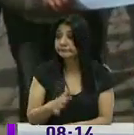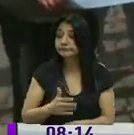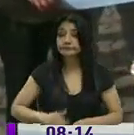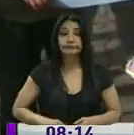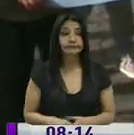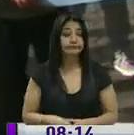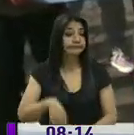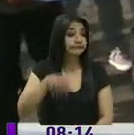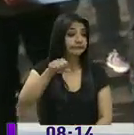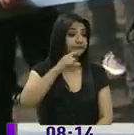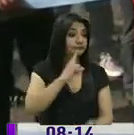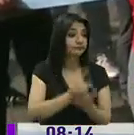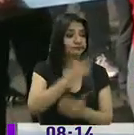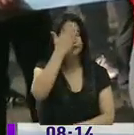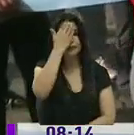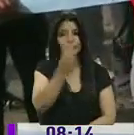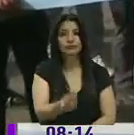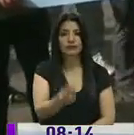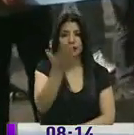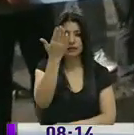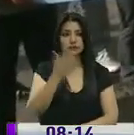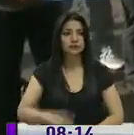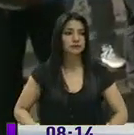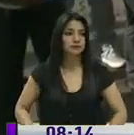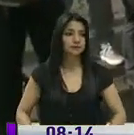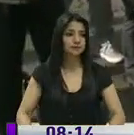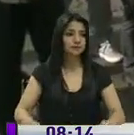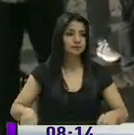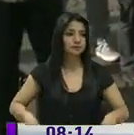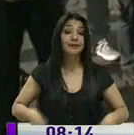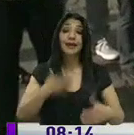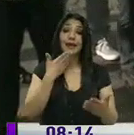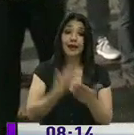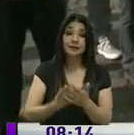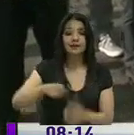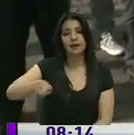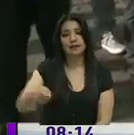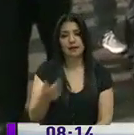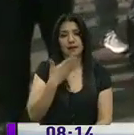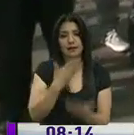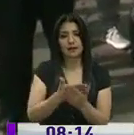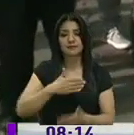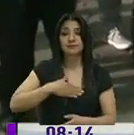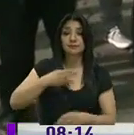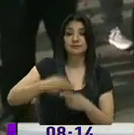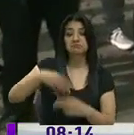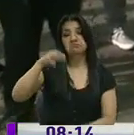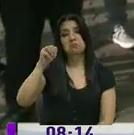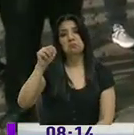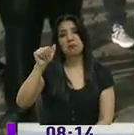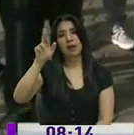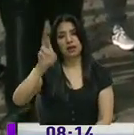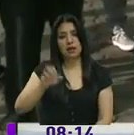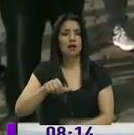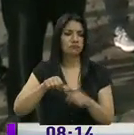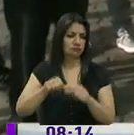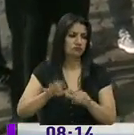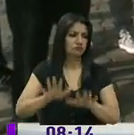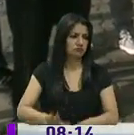sí buenos días agradezco aquí el canal primeramente yo soy maría y chau moradora de aquí del barrio